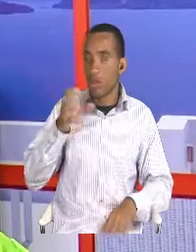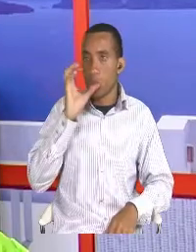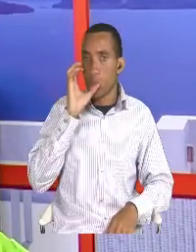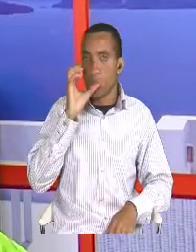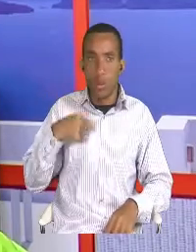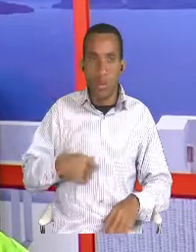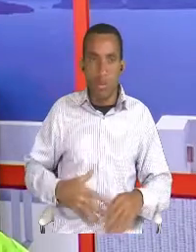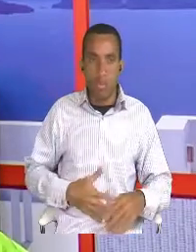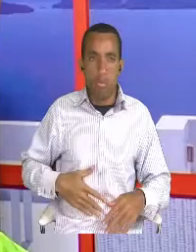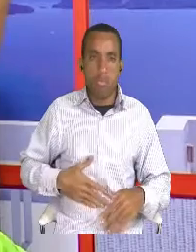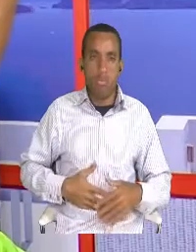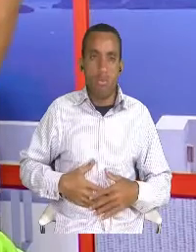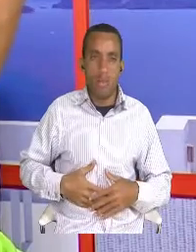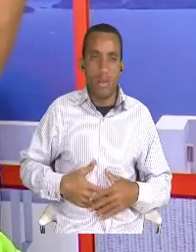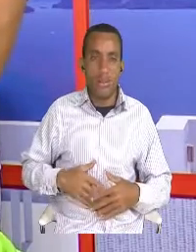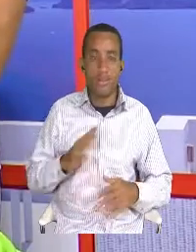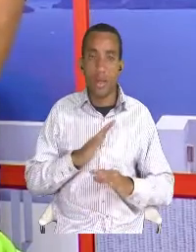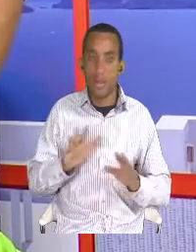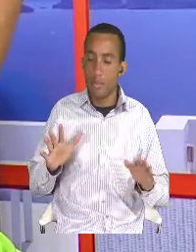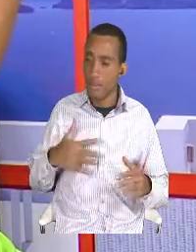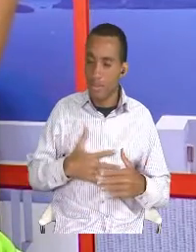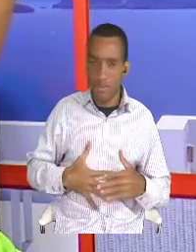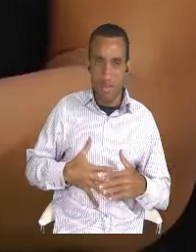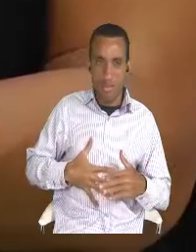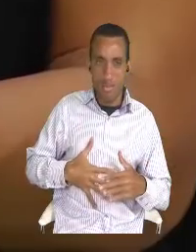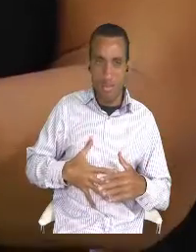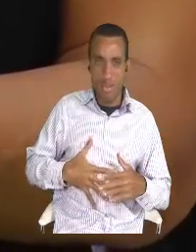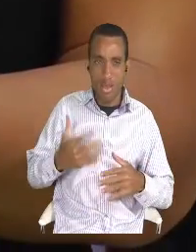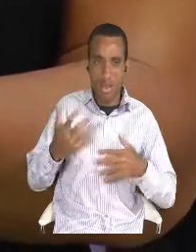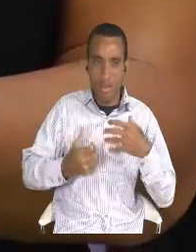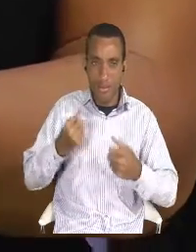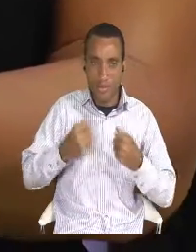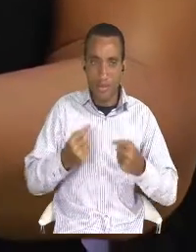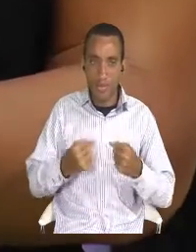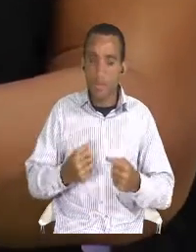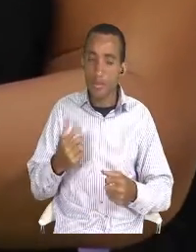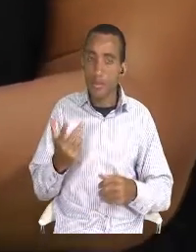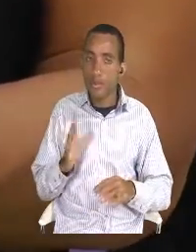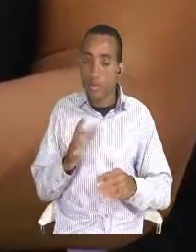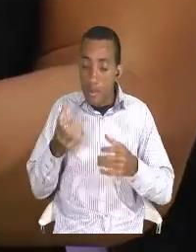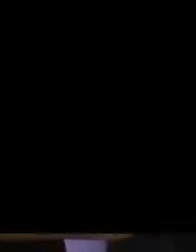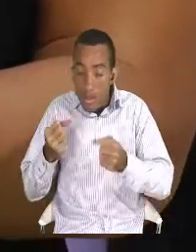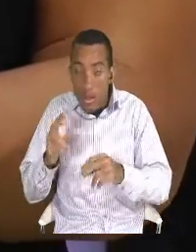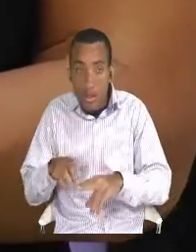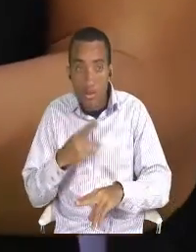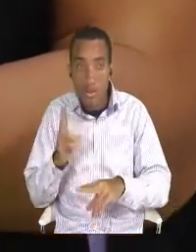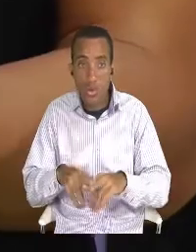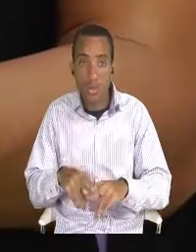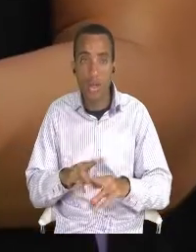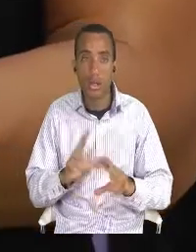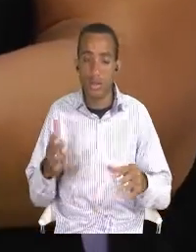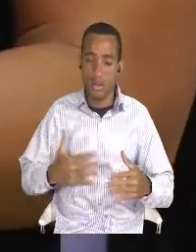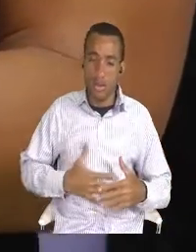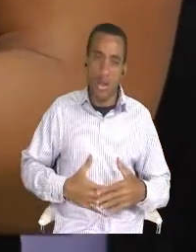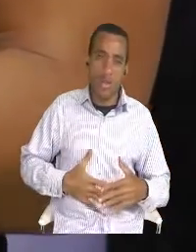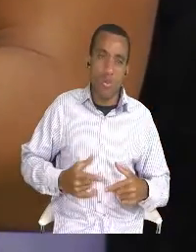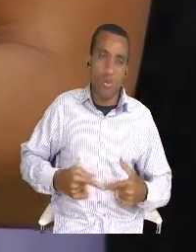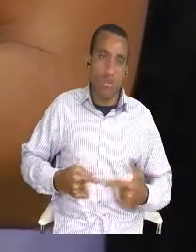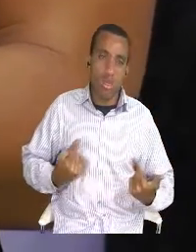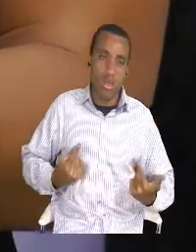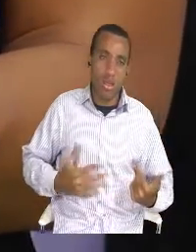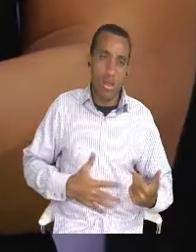ejemplo, yo soy intolerante a la lactosa, entonces si tomo leche o yogur natural, normal, me da dolor de estómago y